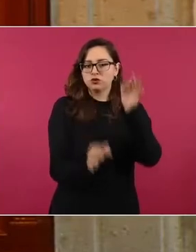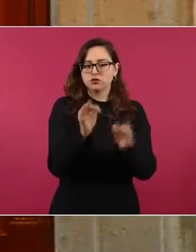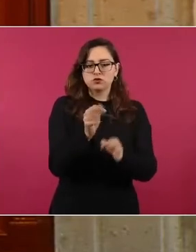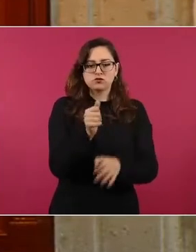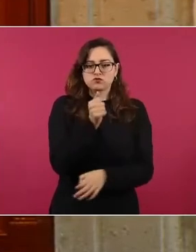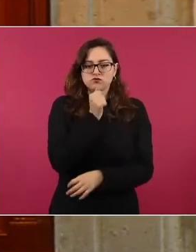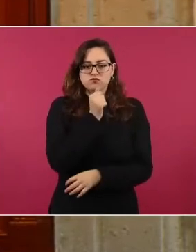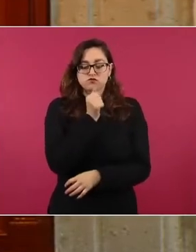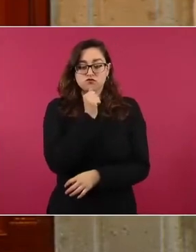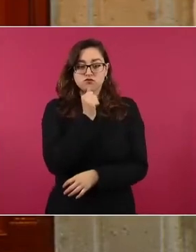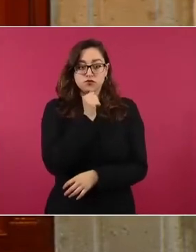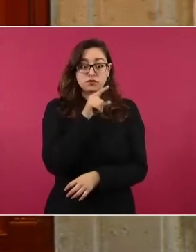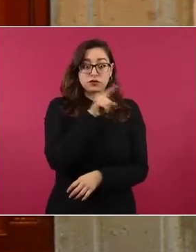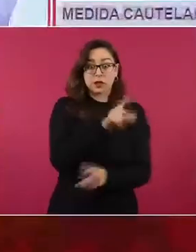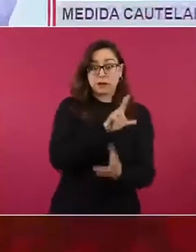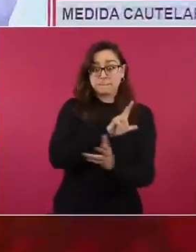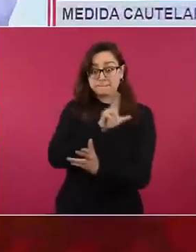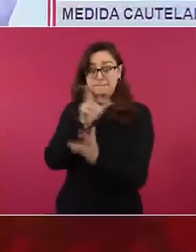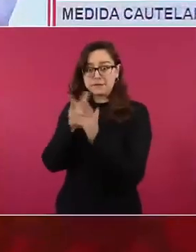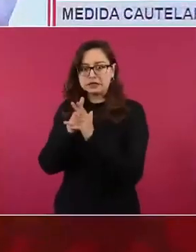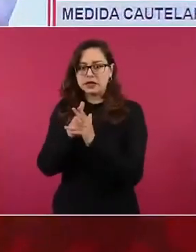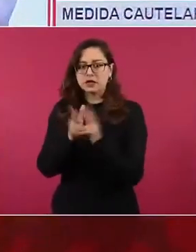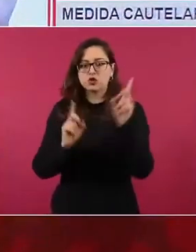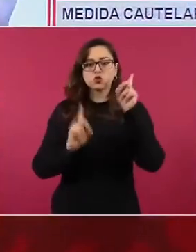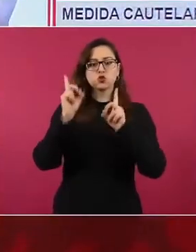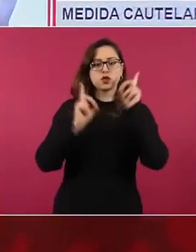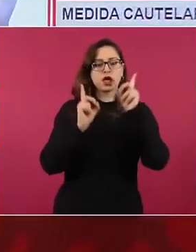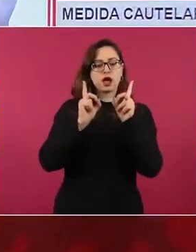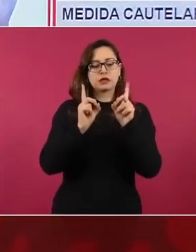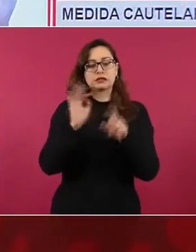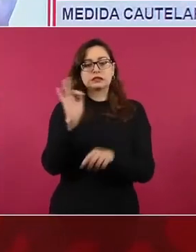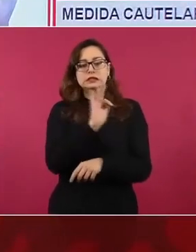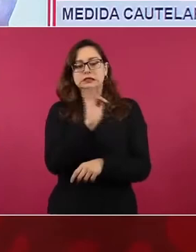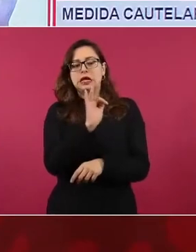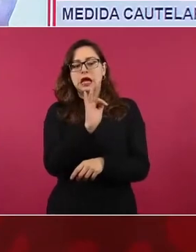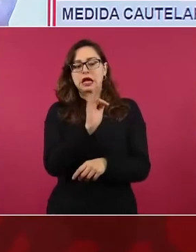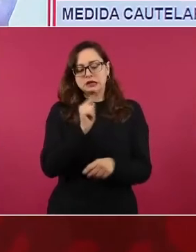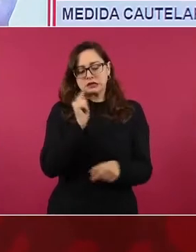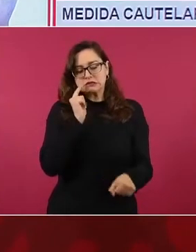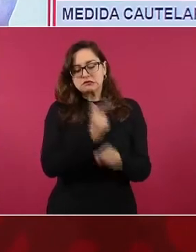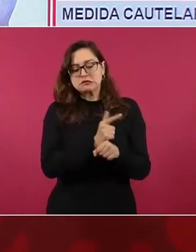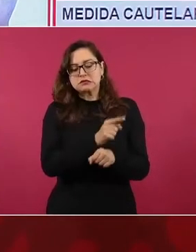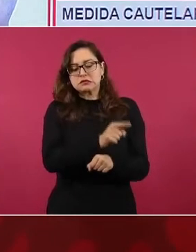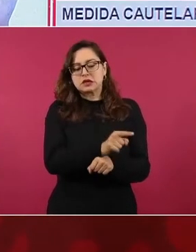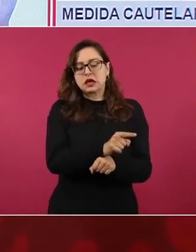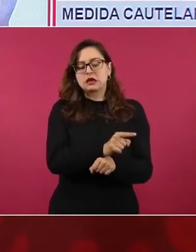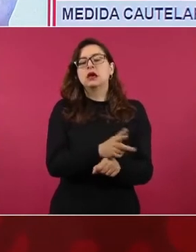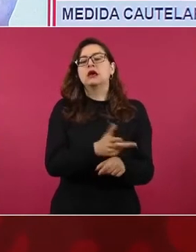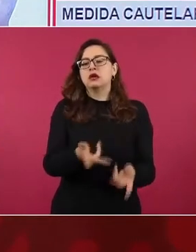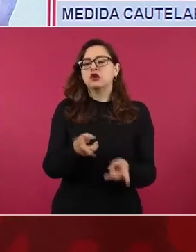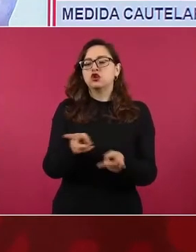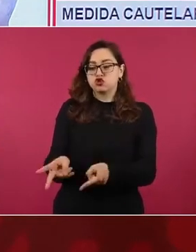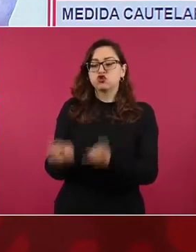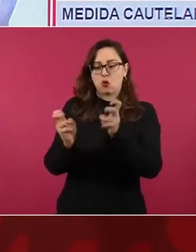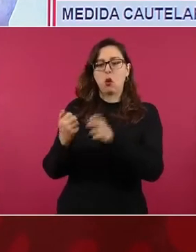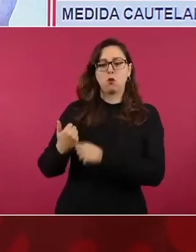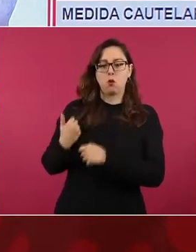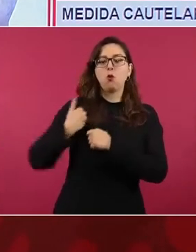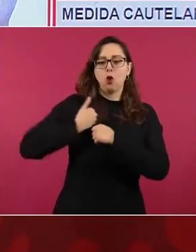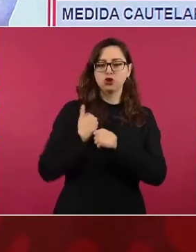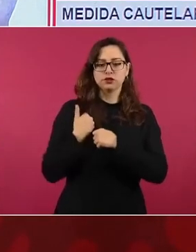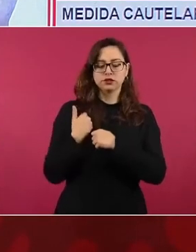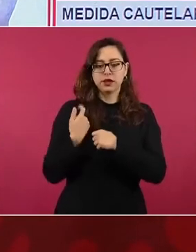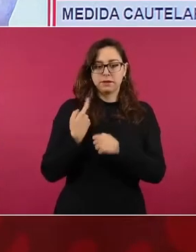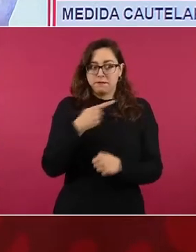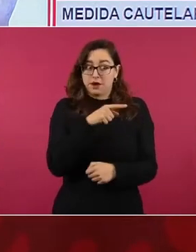pertenencias de la víctima y del chofer que la acompañaba y fue